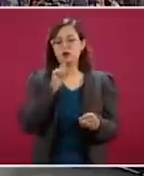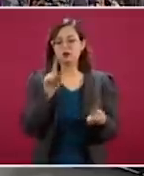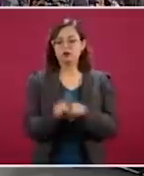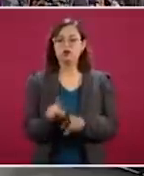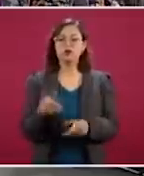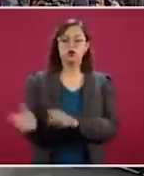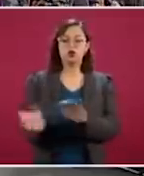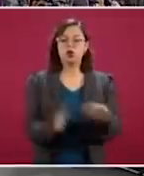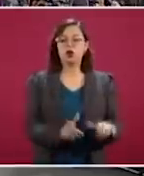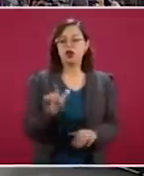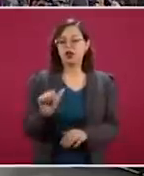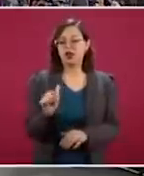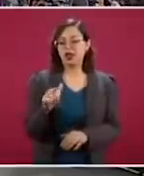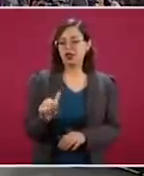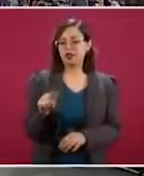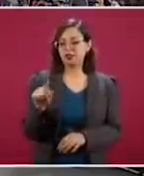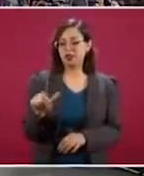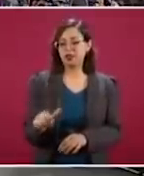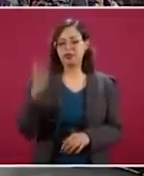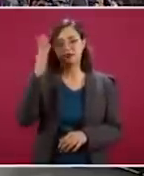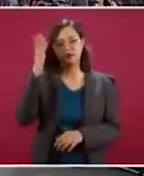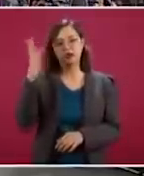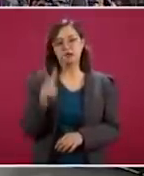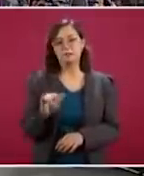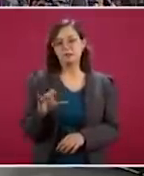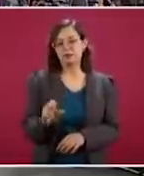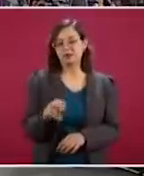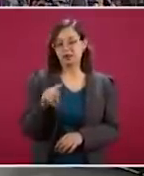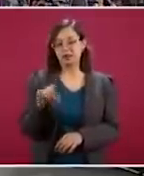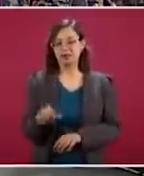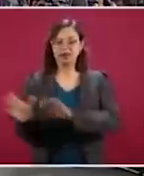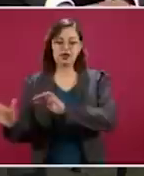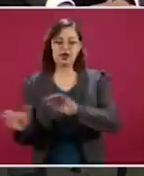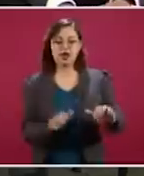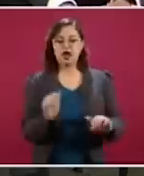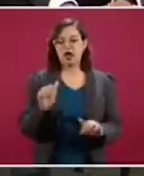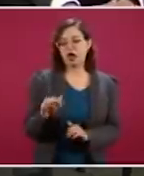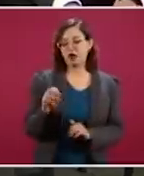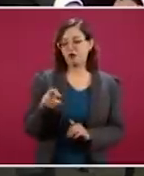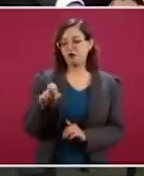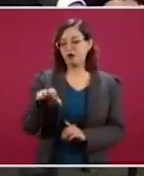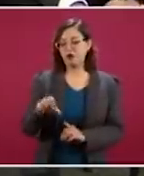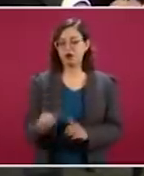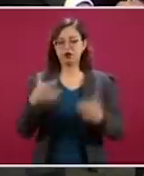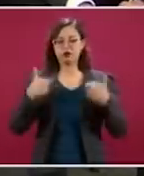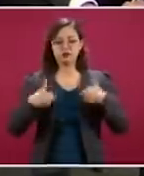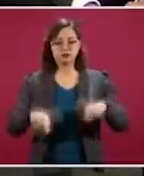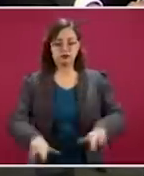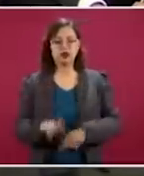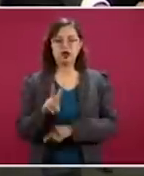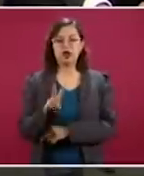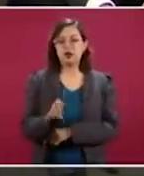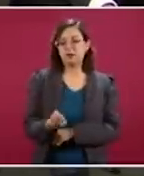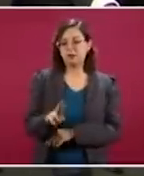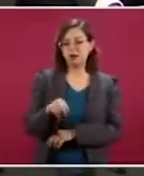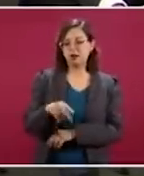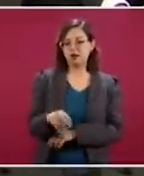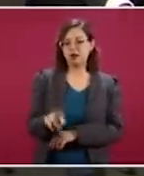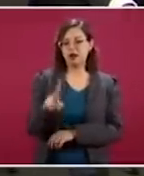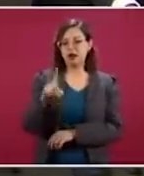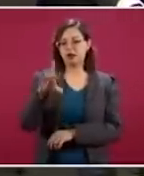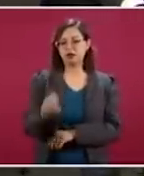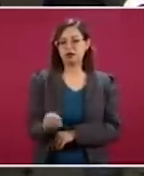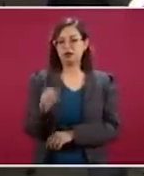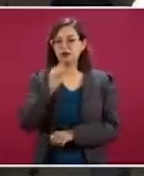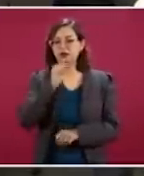por Vicente Yáñez. Está las AMAFORES, representadas por Bernardo González, aquí al frente.